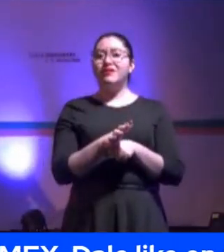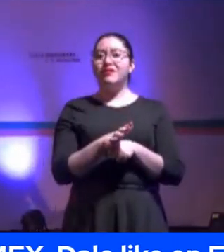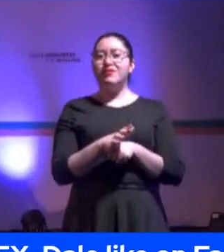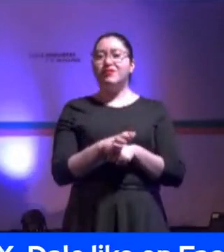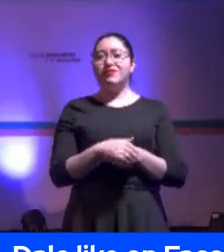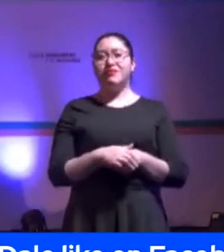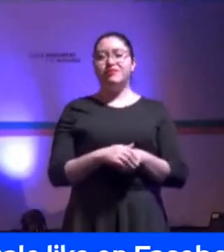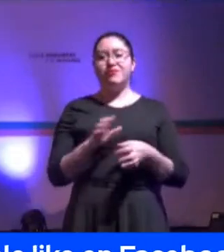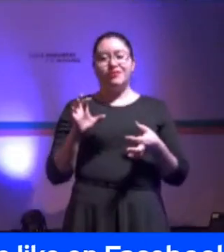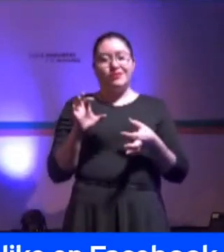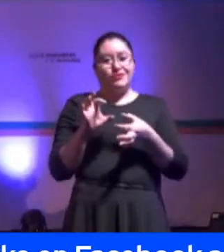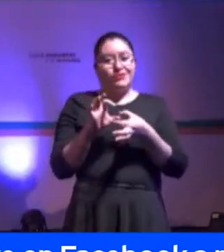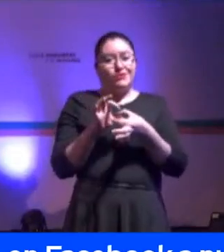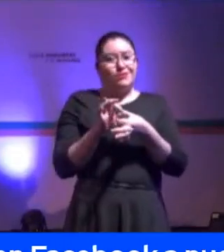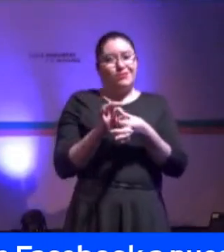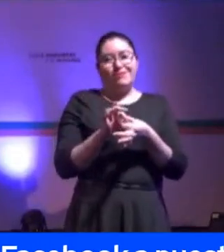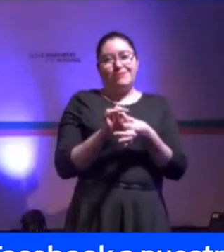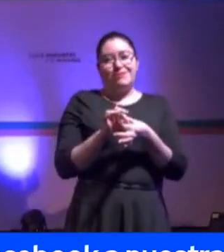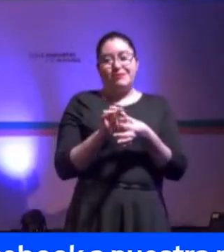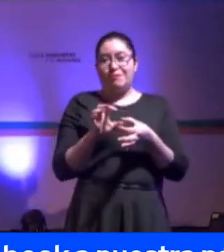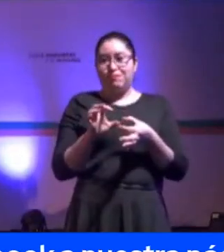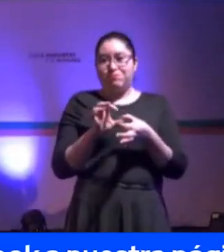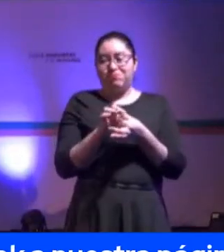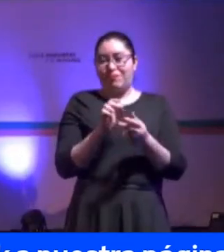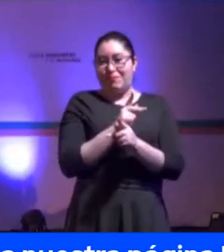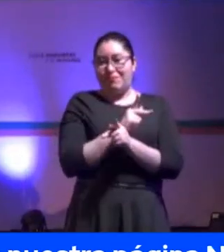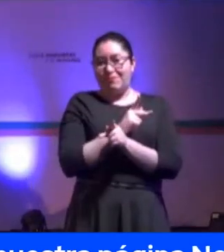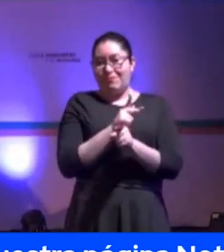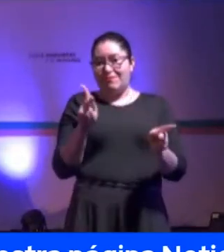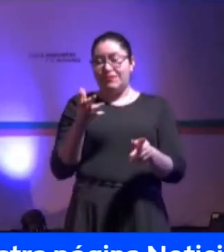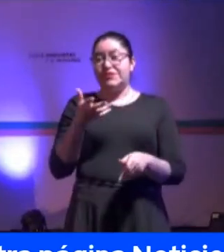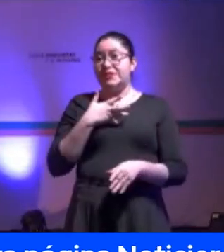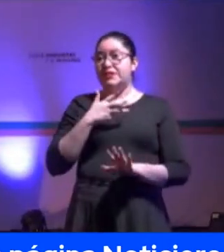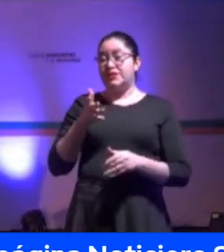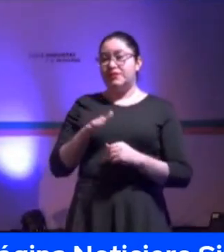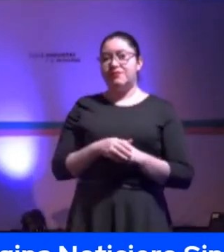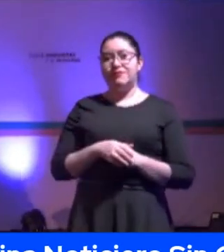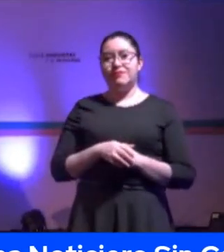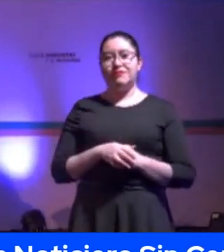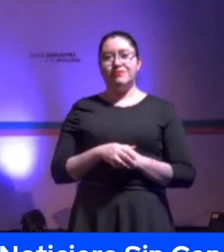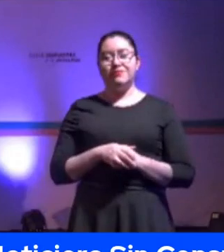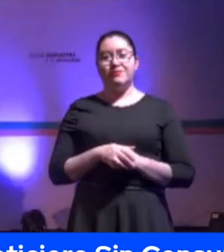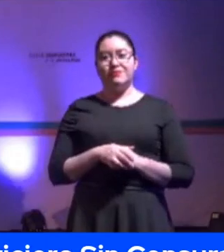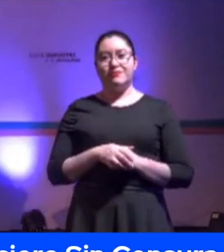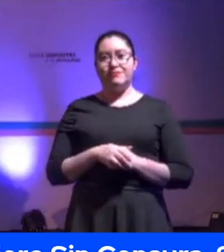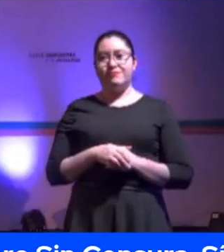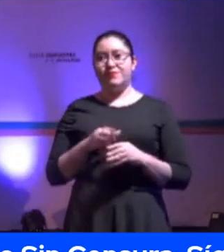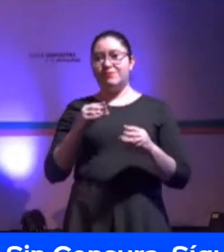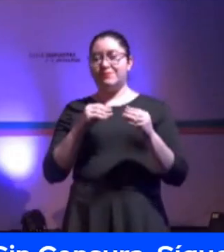Unides, Unidos, Unidoas. ¿Hundidos? Pero ya existe una. ¿Unidos? Unidos para chingar.